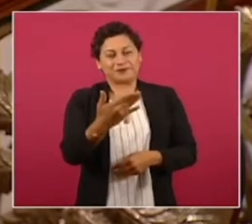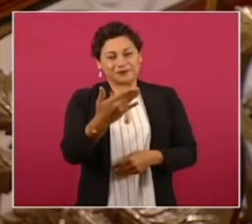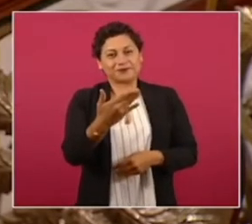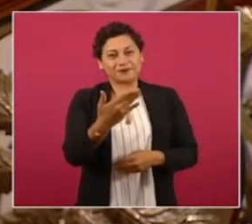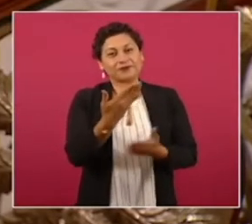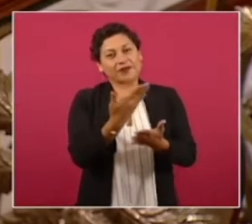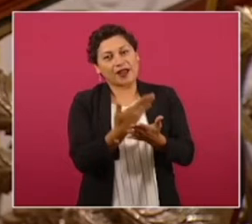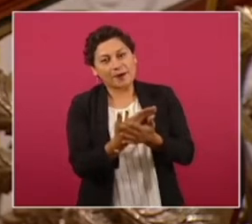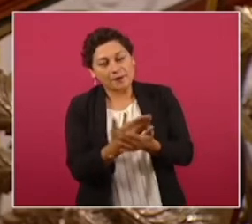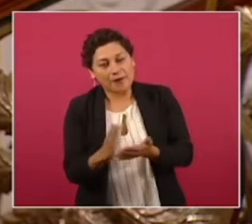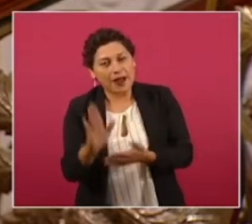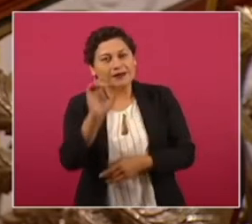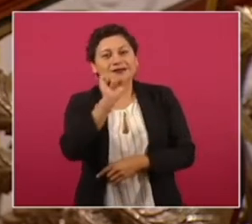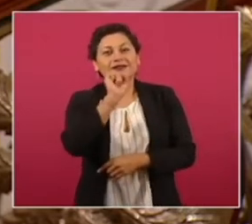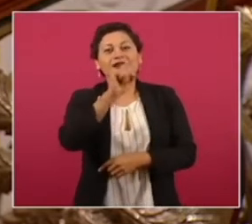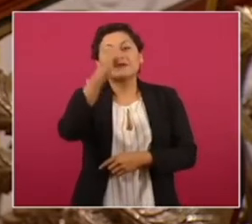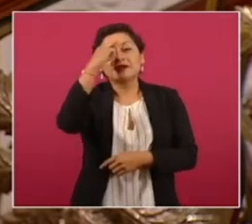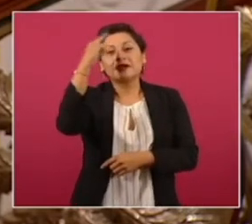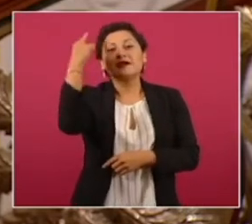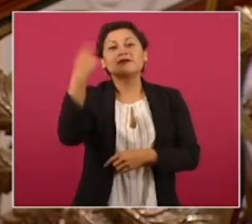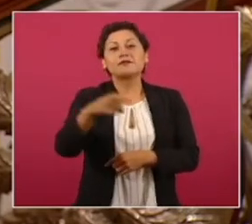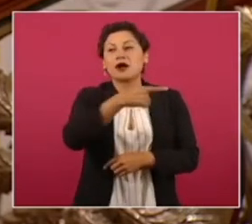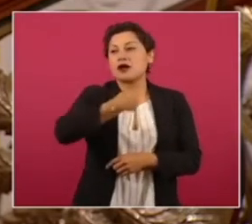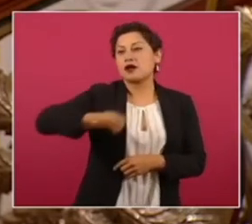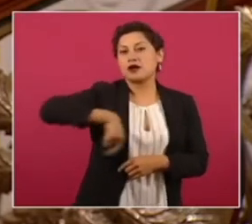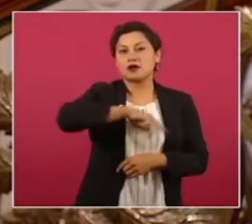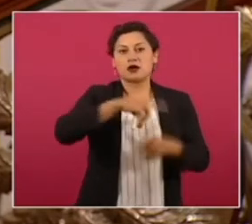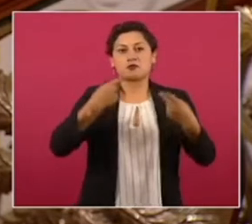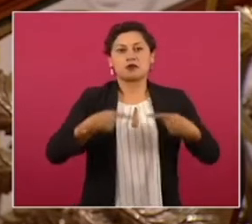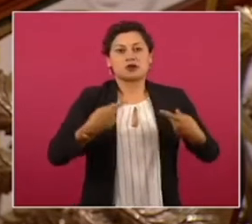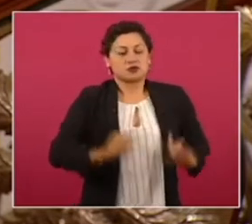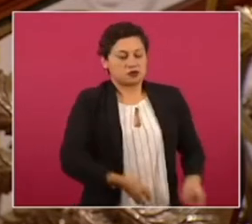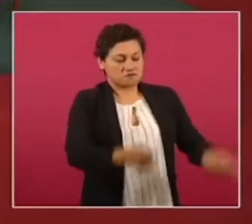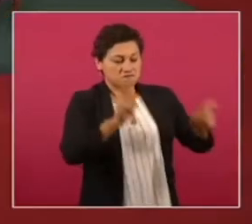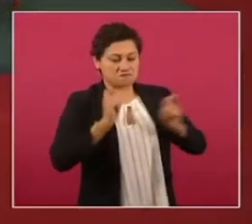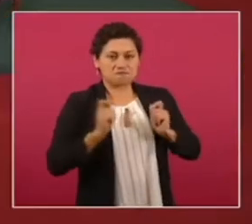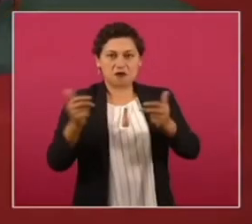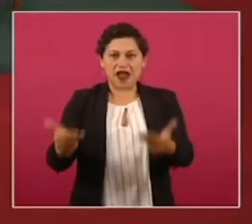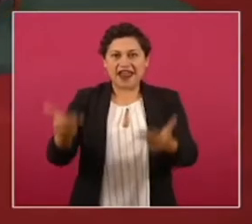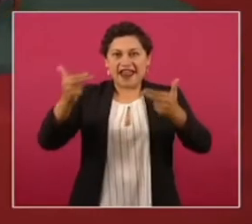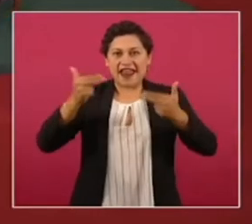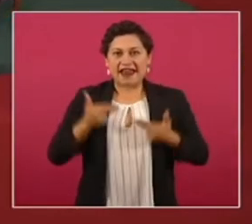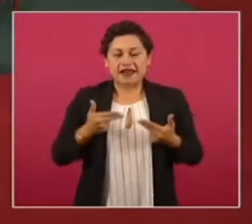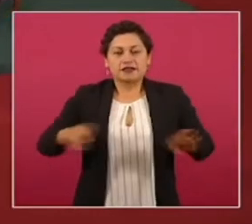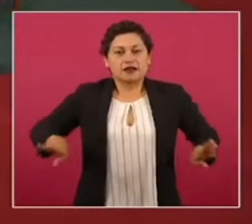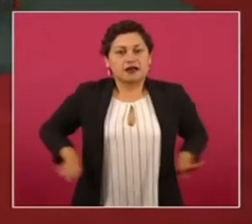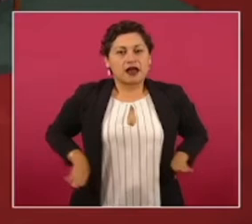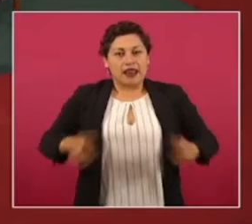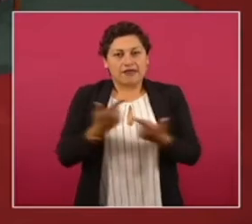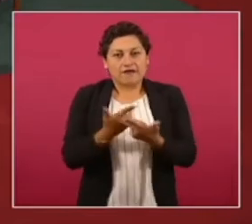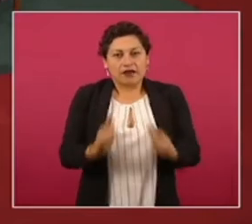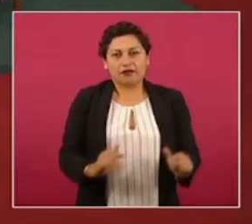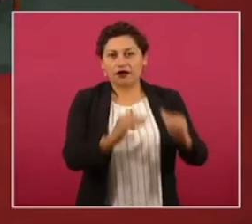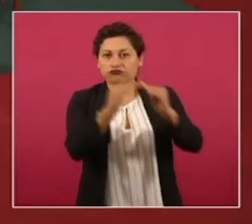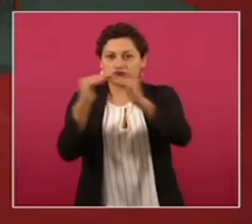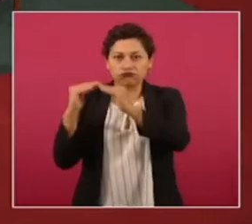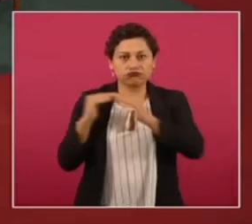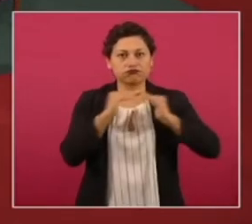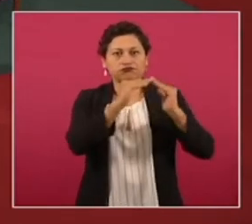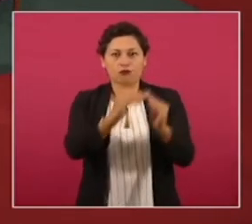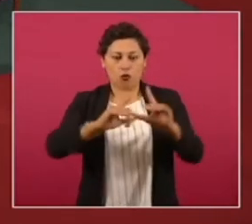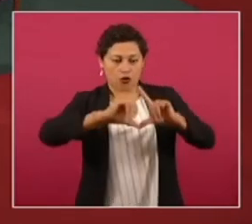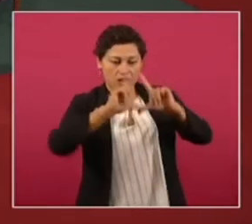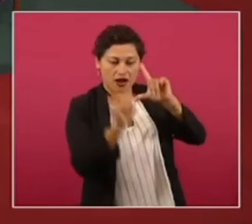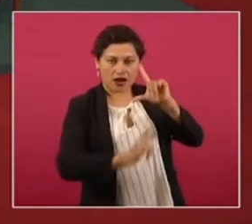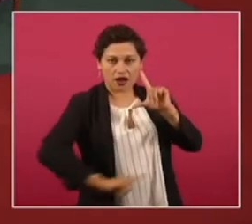ser herederas y herederos de la tradición liberal, demócrata y humanista que refundó al